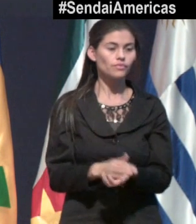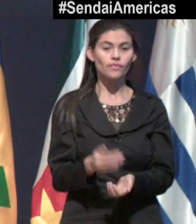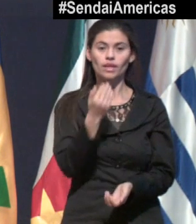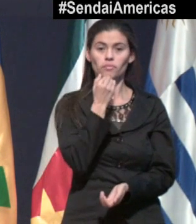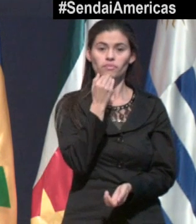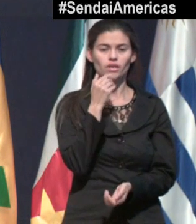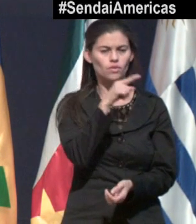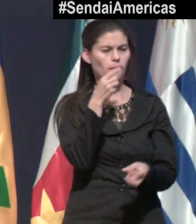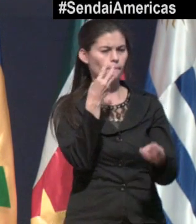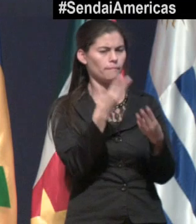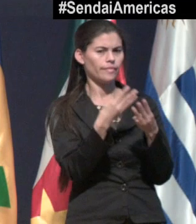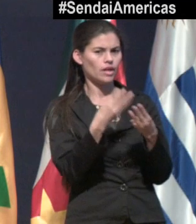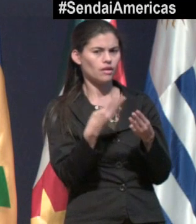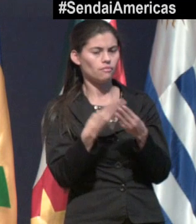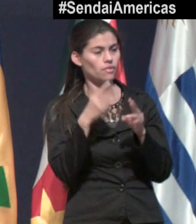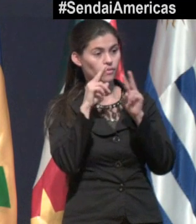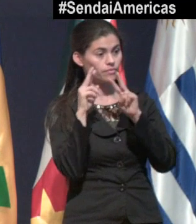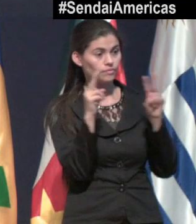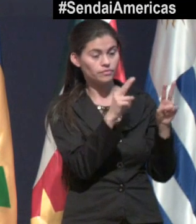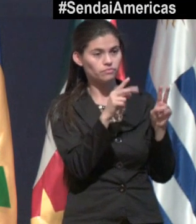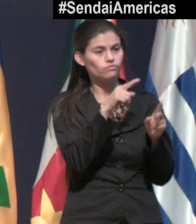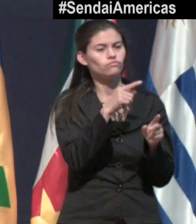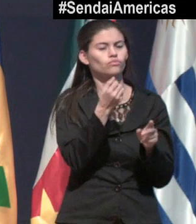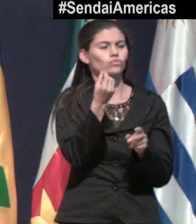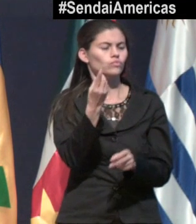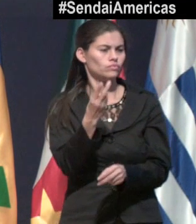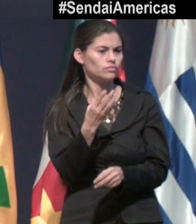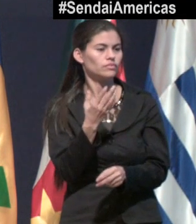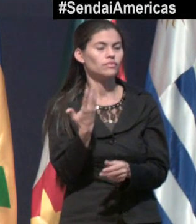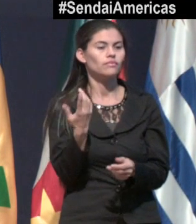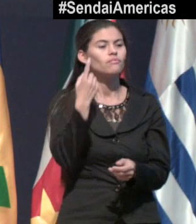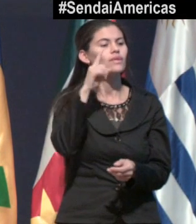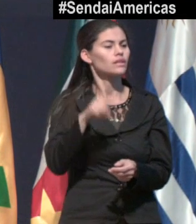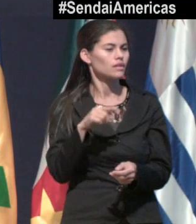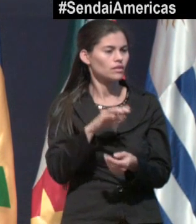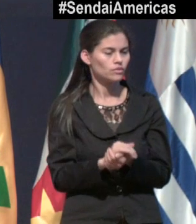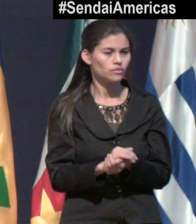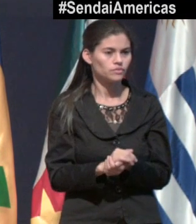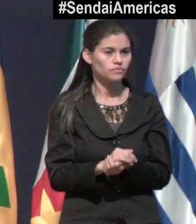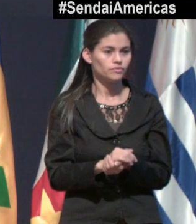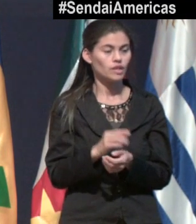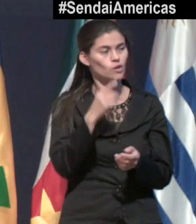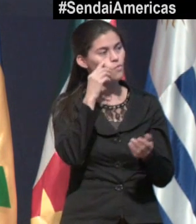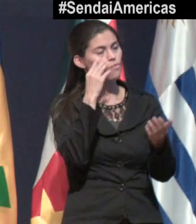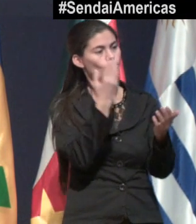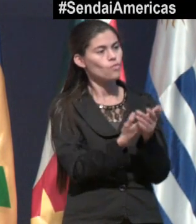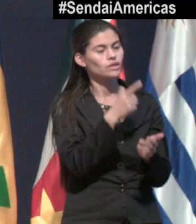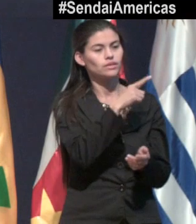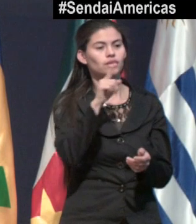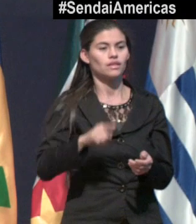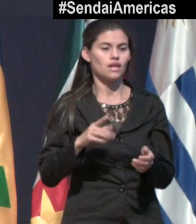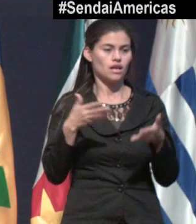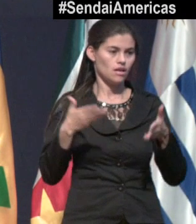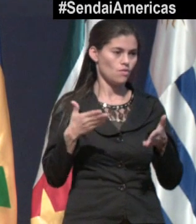Pero este mapa y esas cifras sobre riesgo realmente para que nos indiquen lo que está pasando en